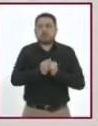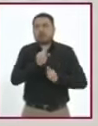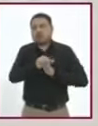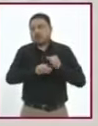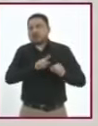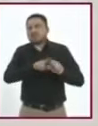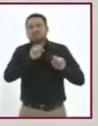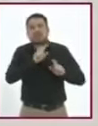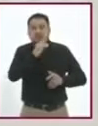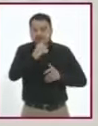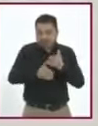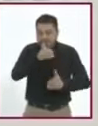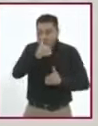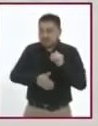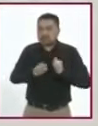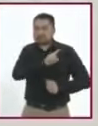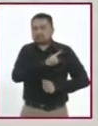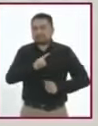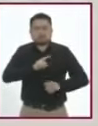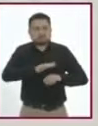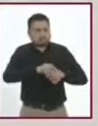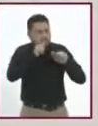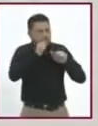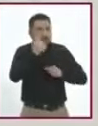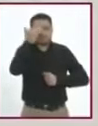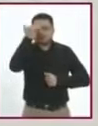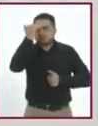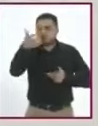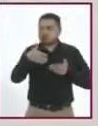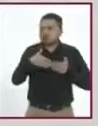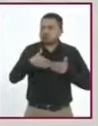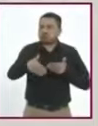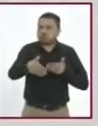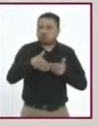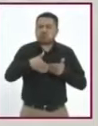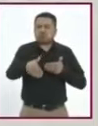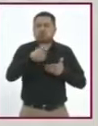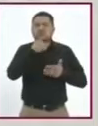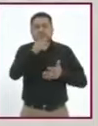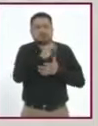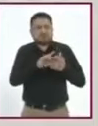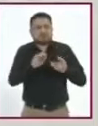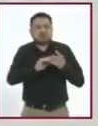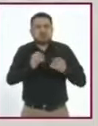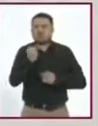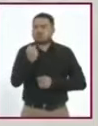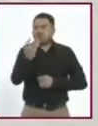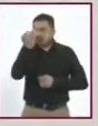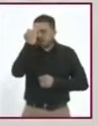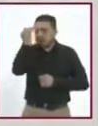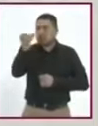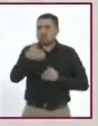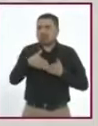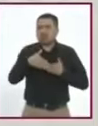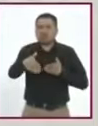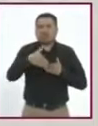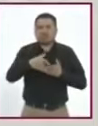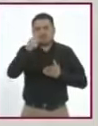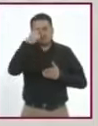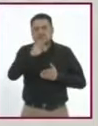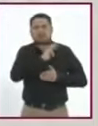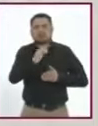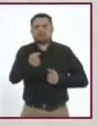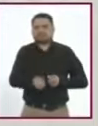Finalmente, hay que tener en cuenta la duración, es decir, de cuánto tiempo disponemos para